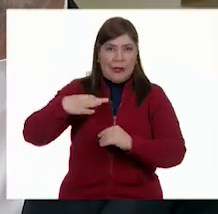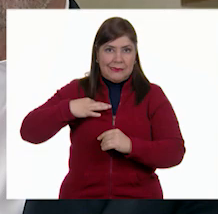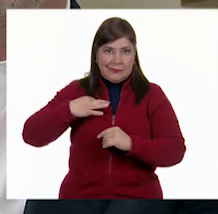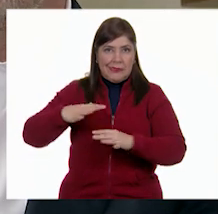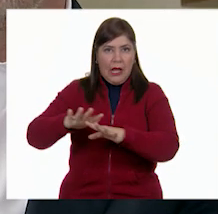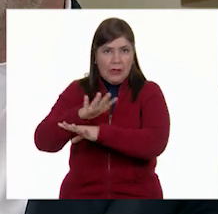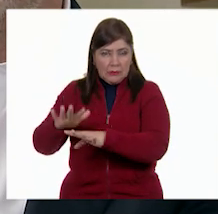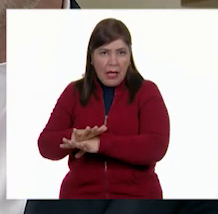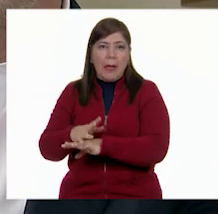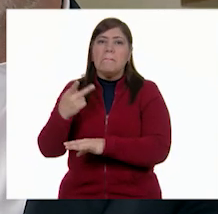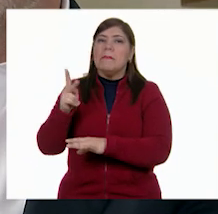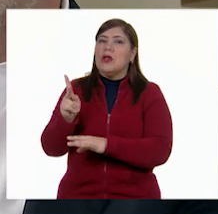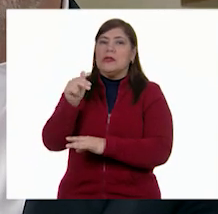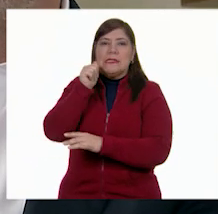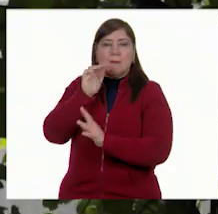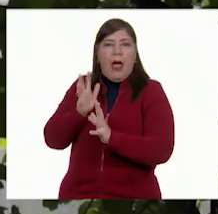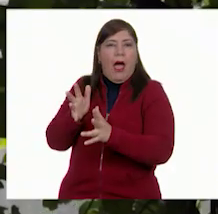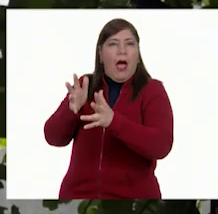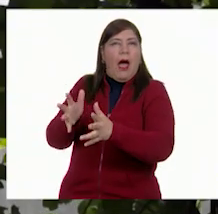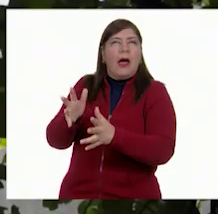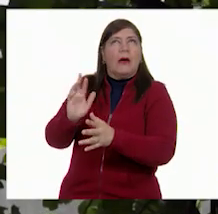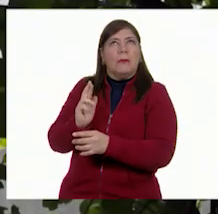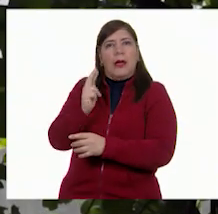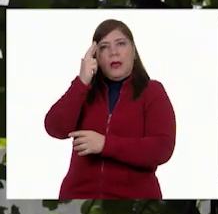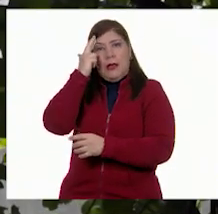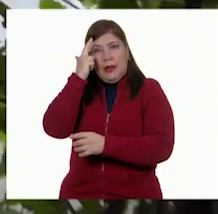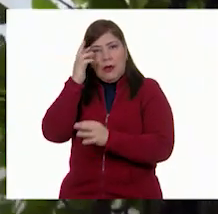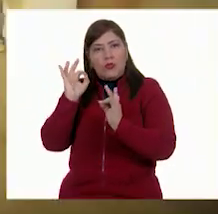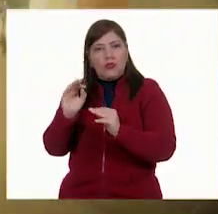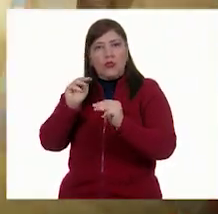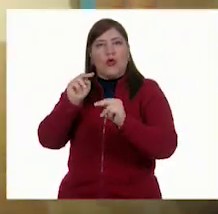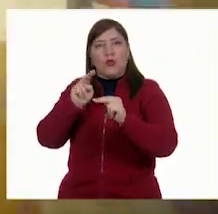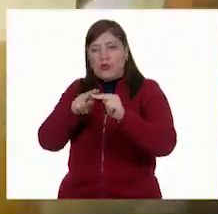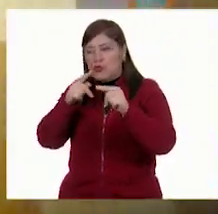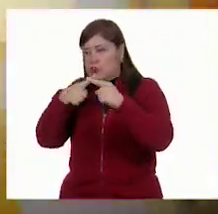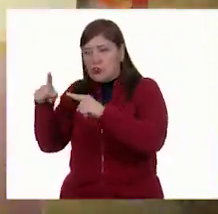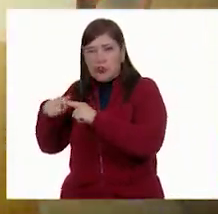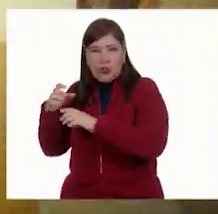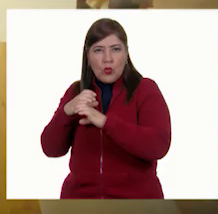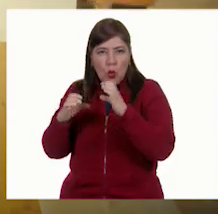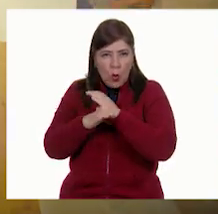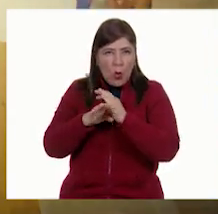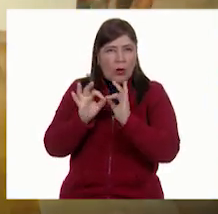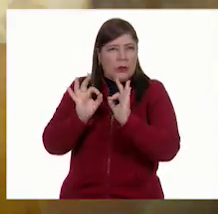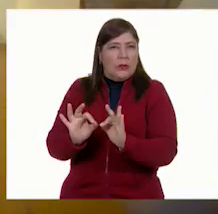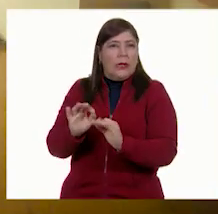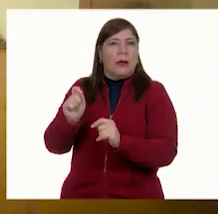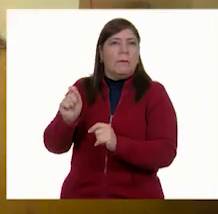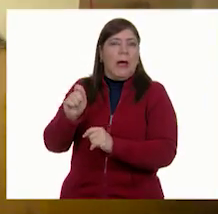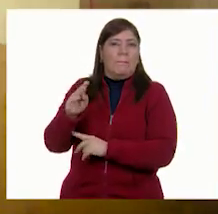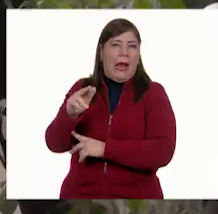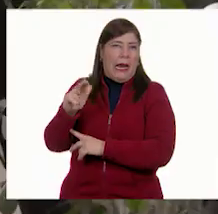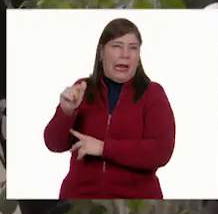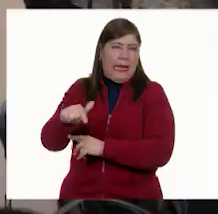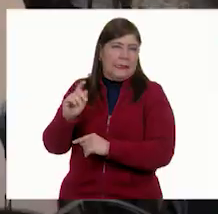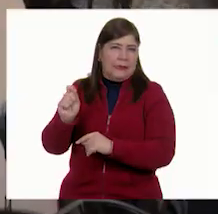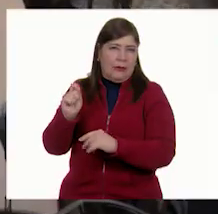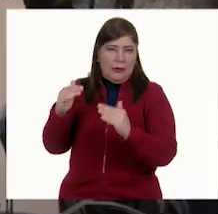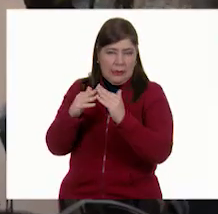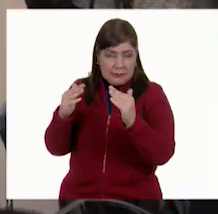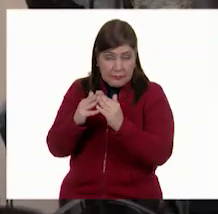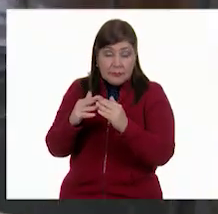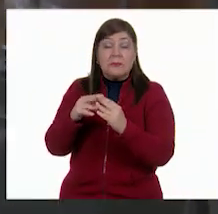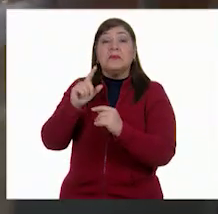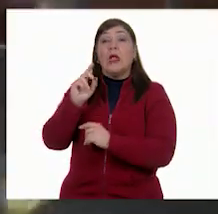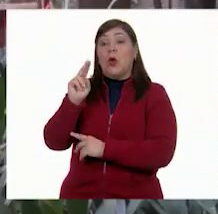siempre conservando el espíritu original y los muebles originales de la casa. Y el reconocimiento de la